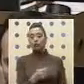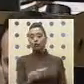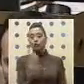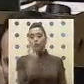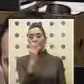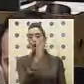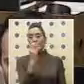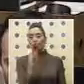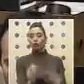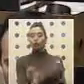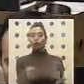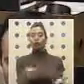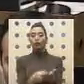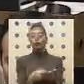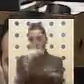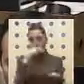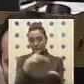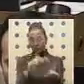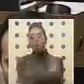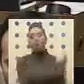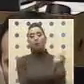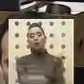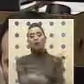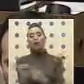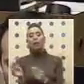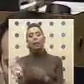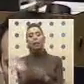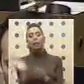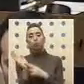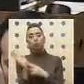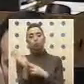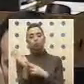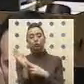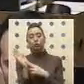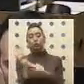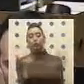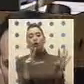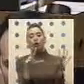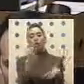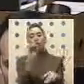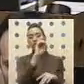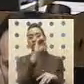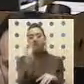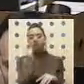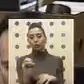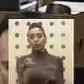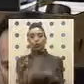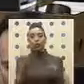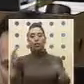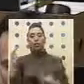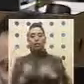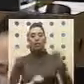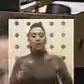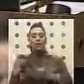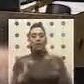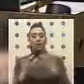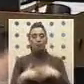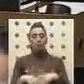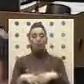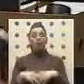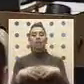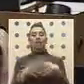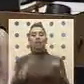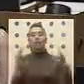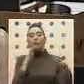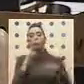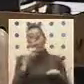20% de los consumidores paga efectivamente el impuesto, mientras que el 80%, que serían las grandes empresas y también los mayores